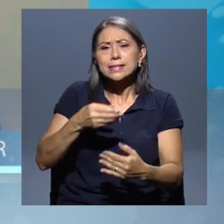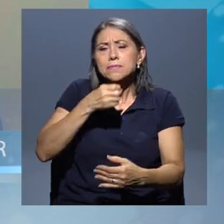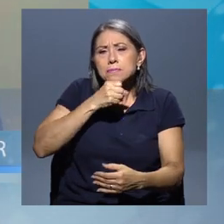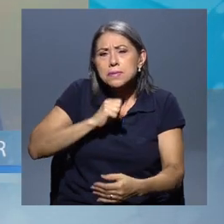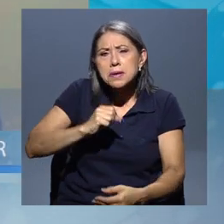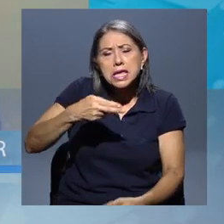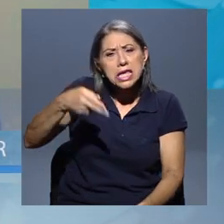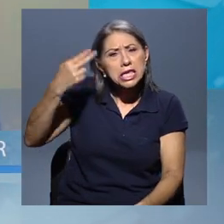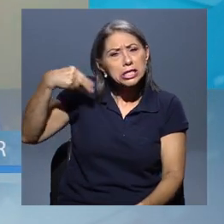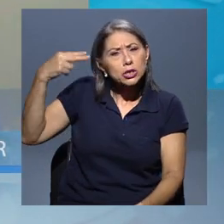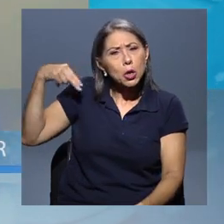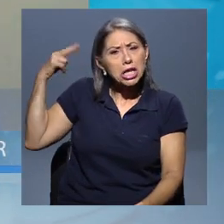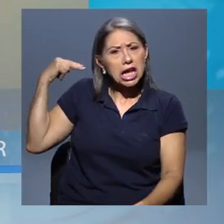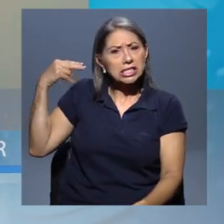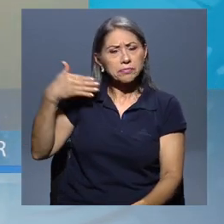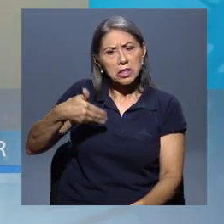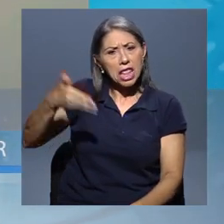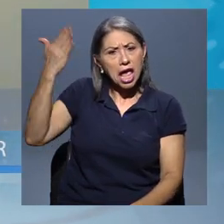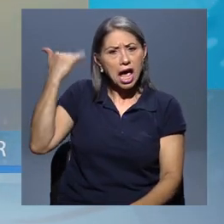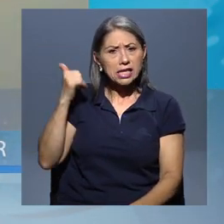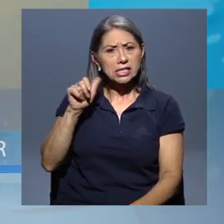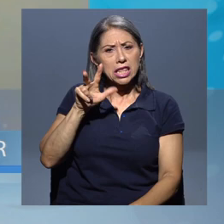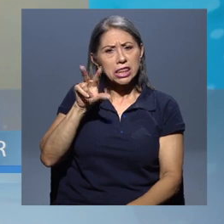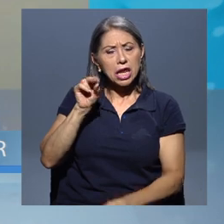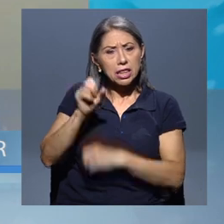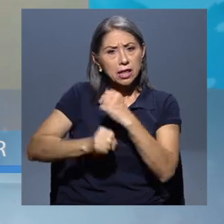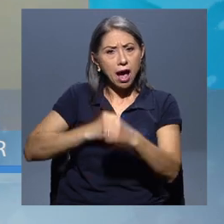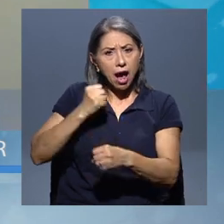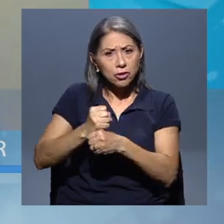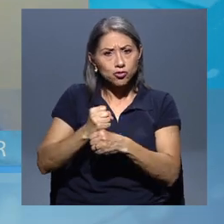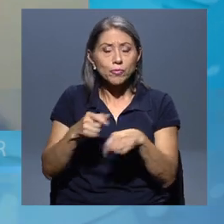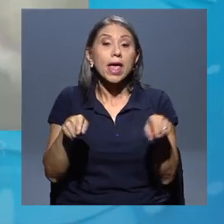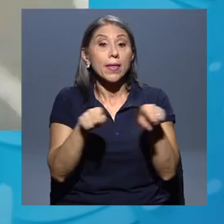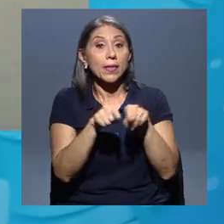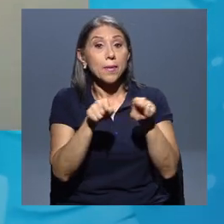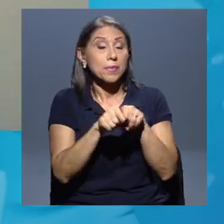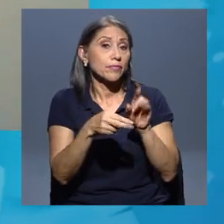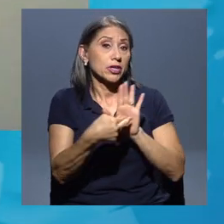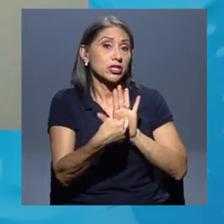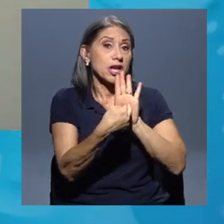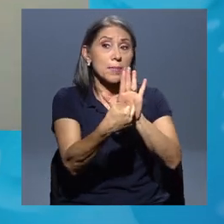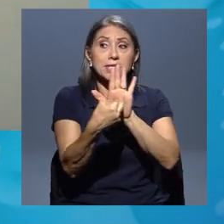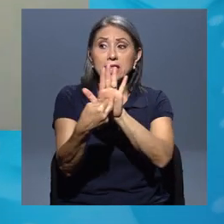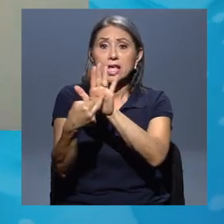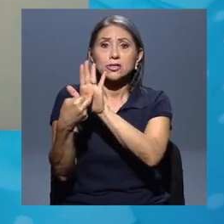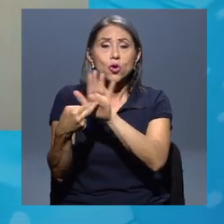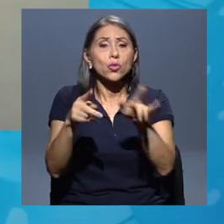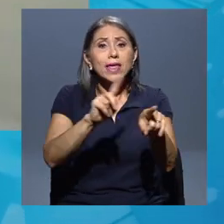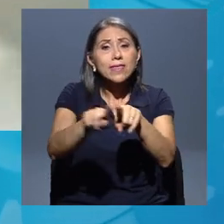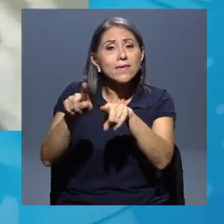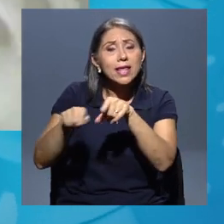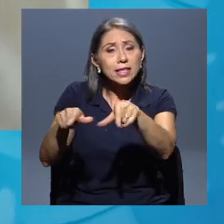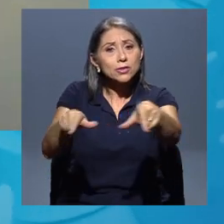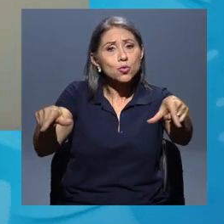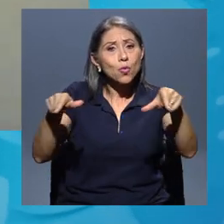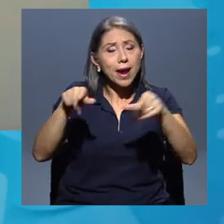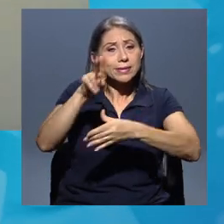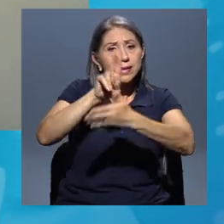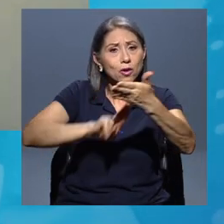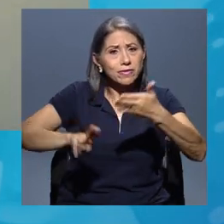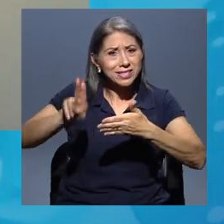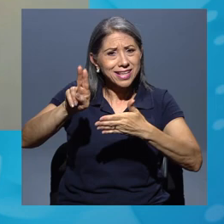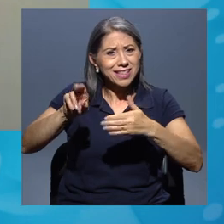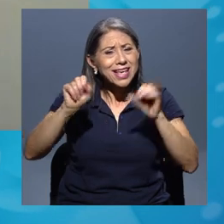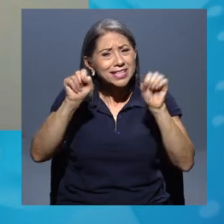hablando de hace unos 30 años, tenemos representación de los diferentes espacios de la universidad, se pueden ver